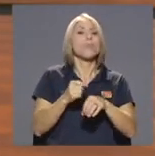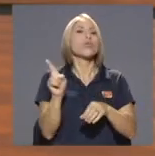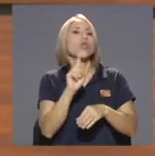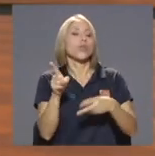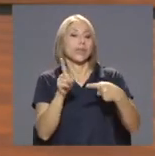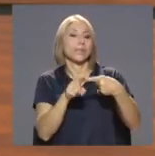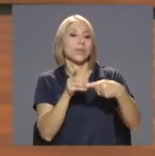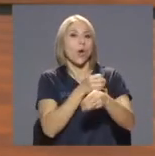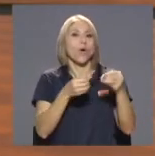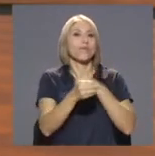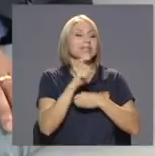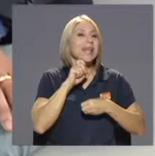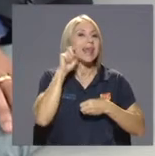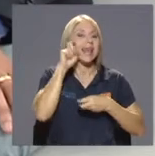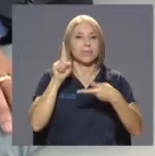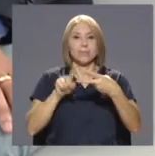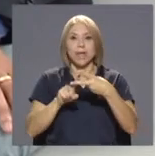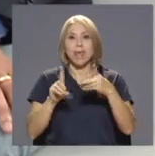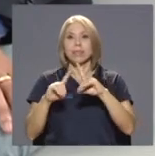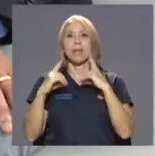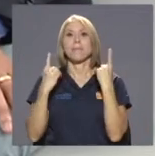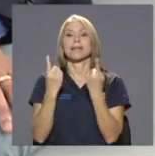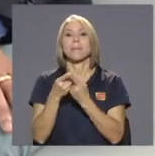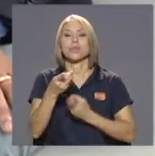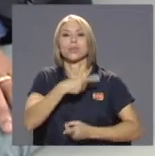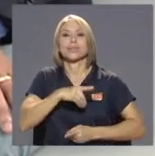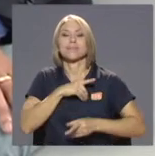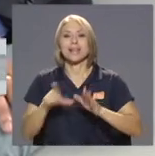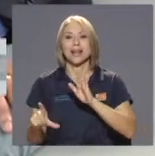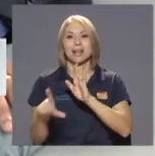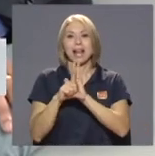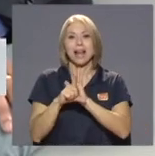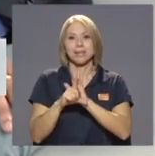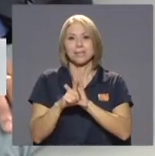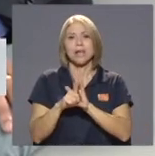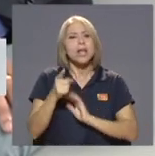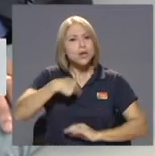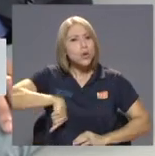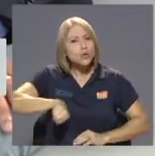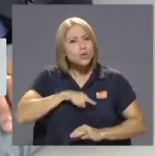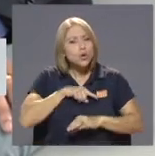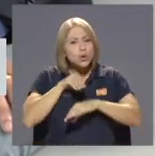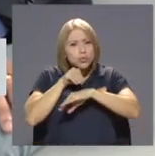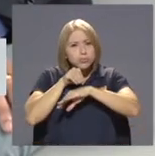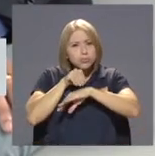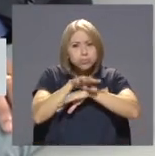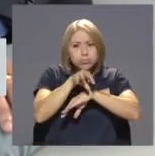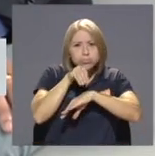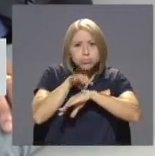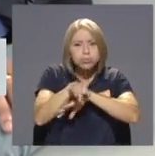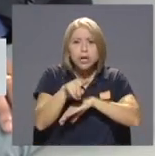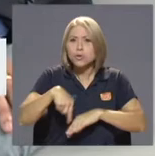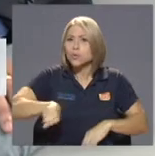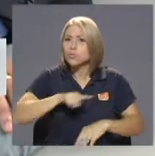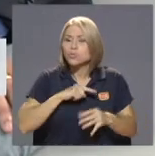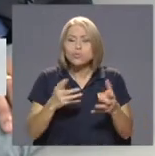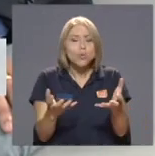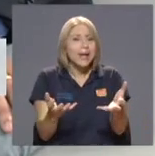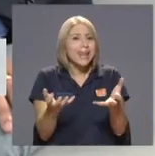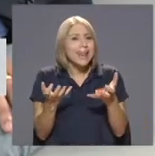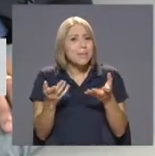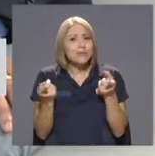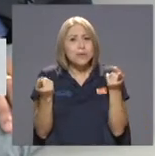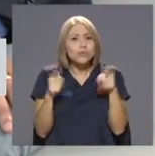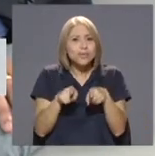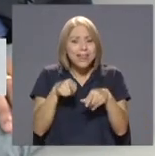departamento disciplinario legal del ministerio. Y nosotros hemos intentado transmitir y seguimos transmitiendo el mensaje de que no queremos que nada de esto suceda